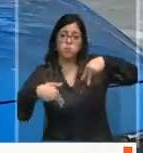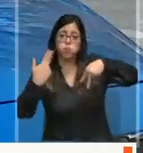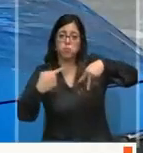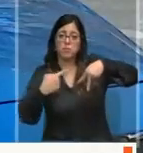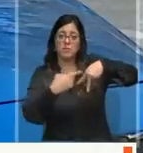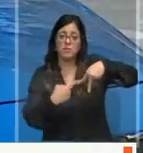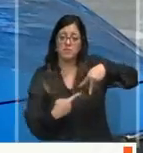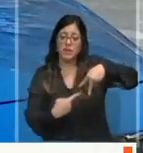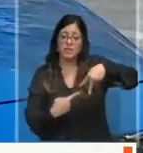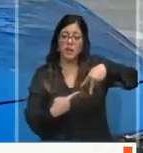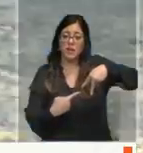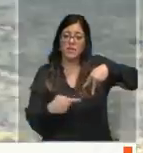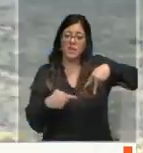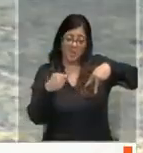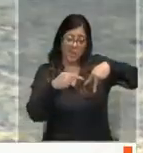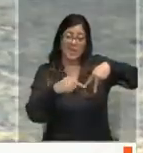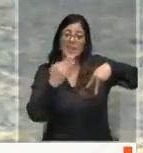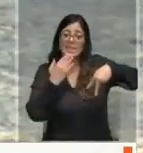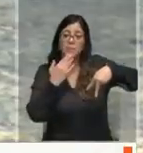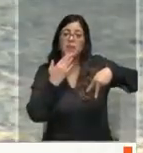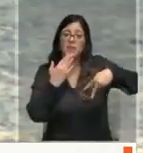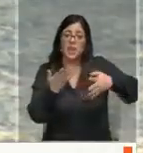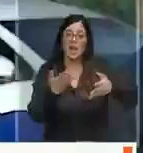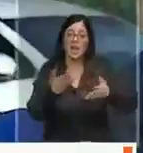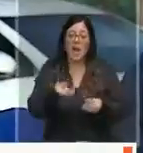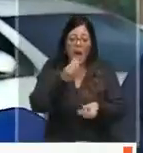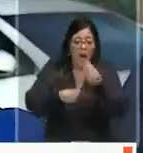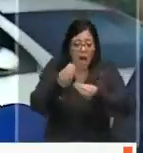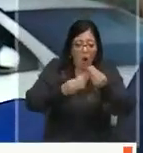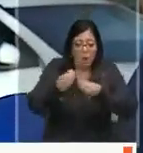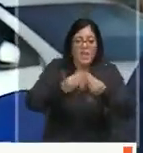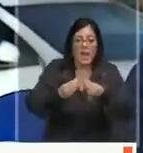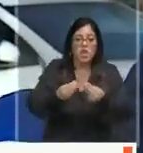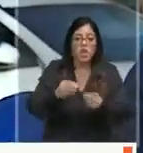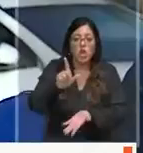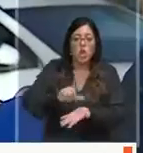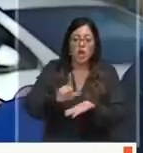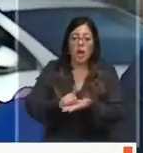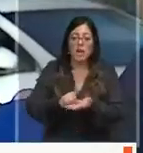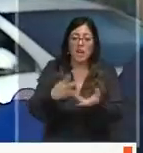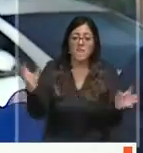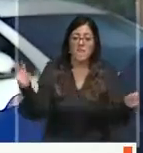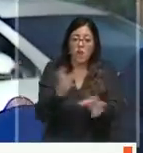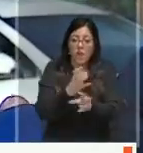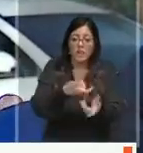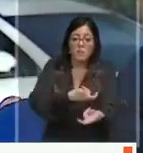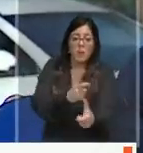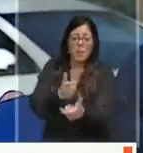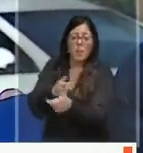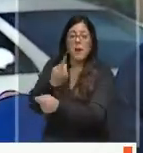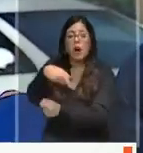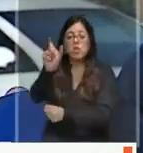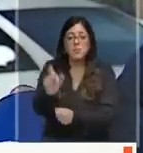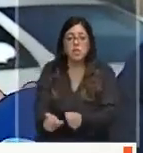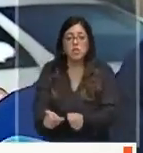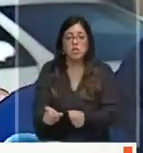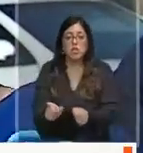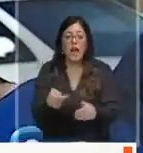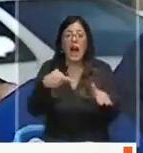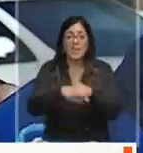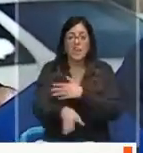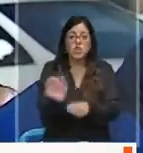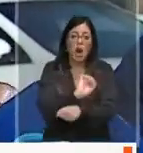balísticos. Esta última también se encontraba consumiendo en el local. De manera violenta proceden a disparar a otra persona que se encontraba en el interior de su